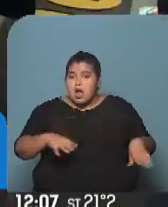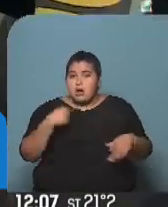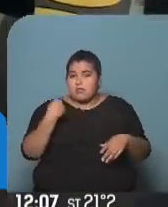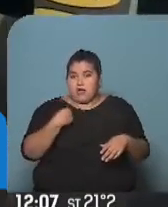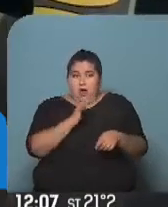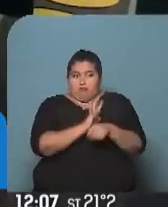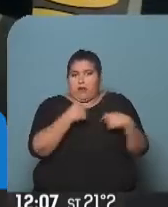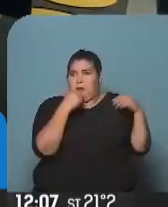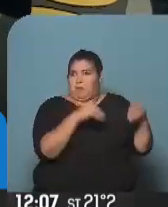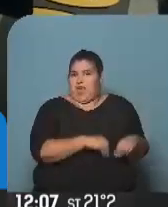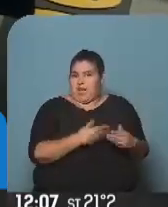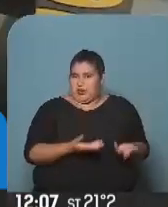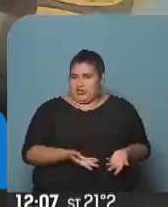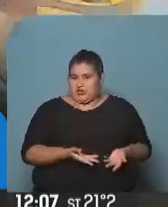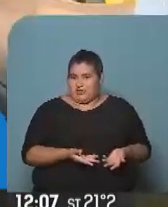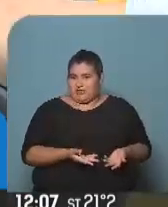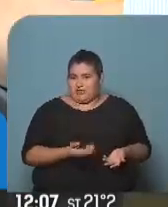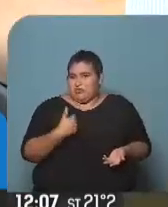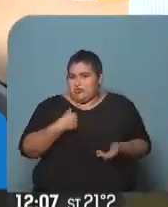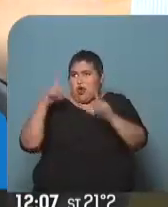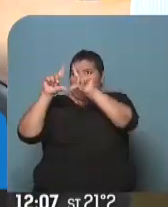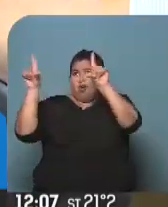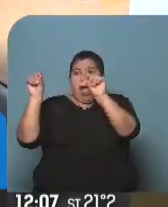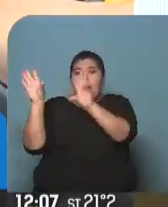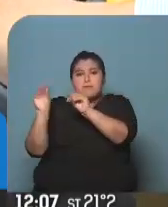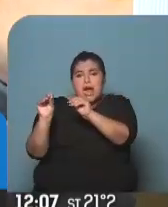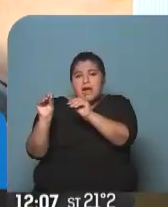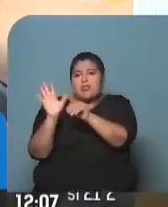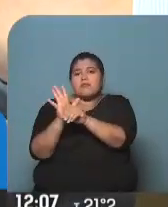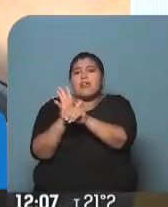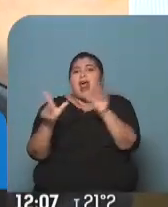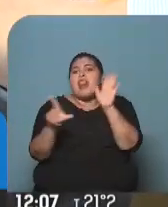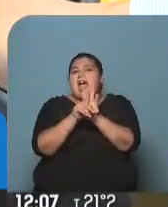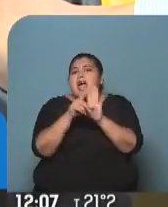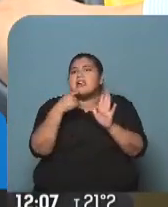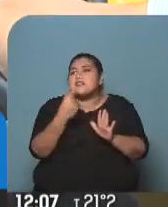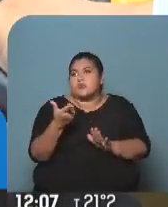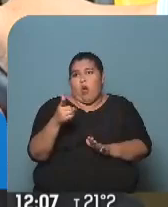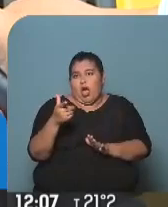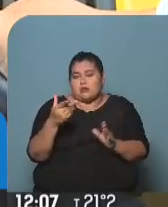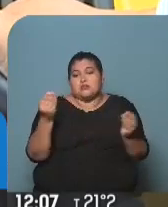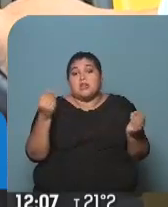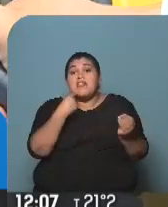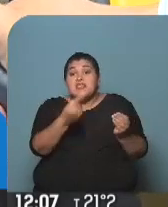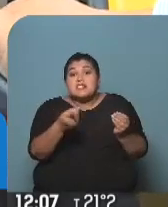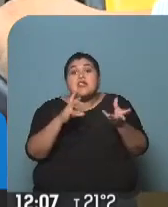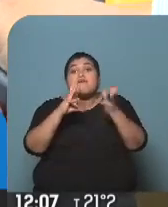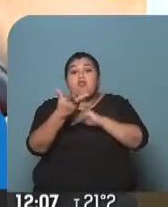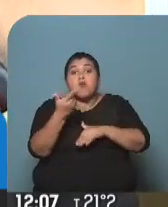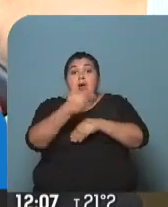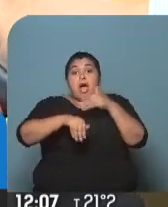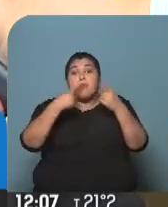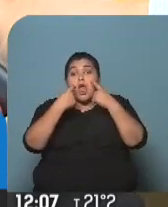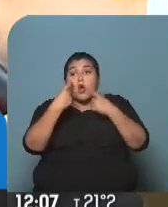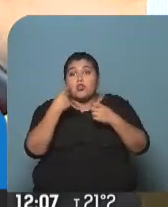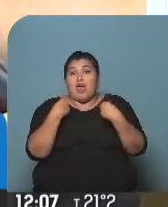para nosotros. No puedo ir con el reloj apagado porque es ilegal. La ley de transporte dice que el único medio que para controlar un viaje